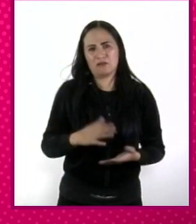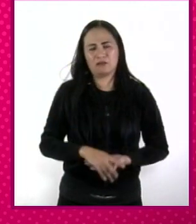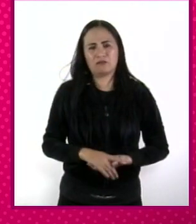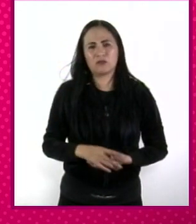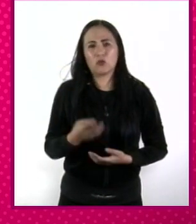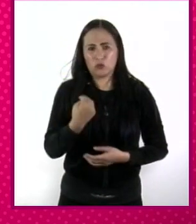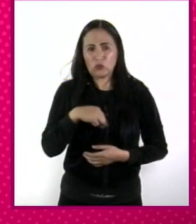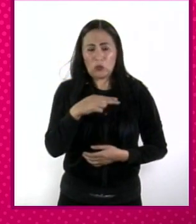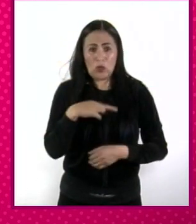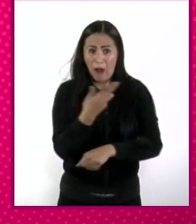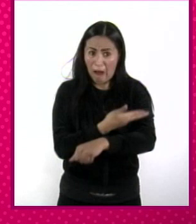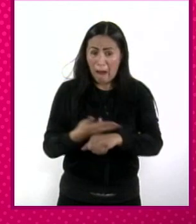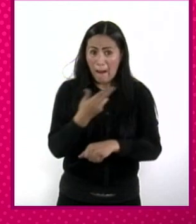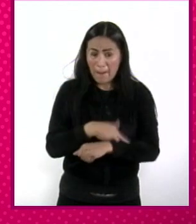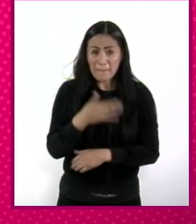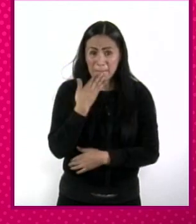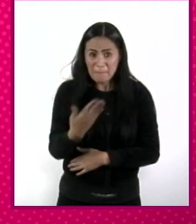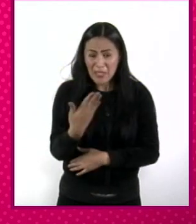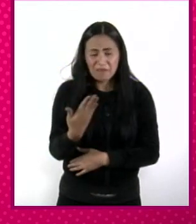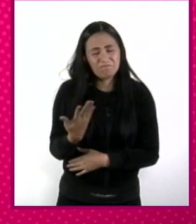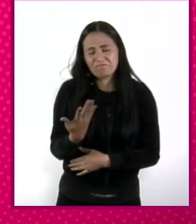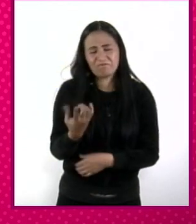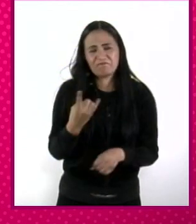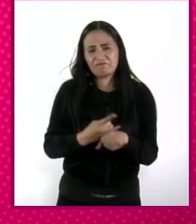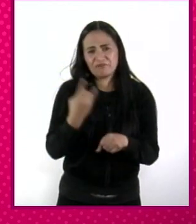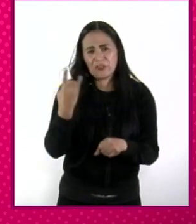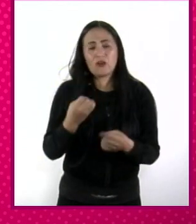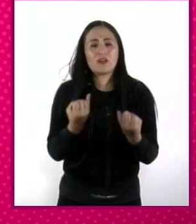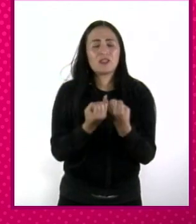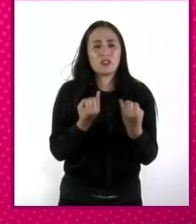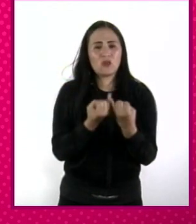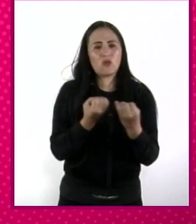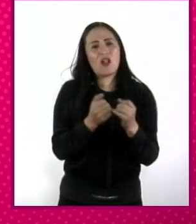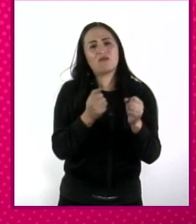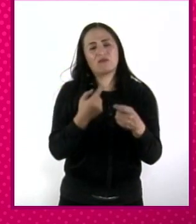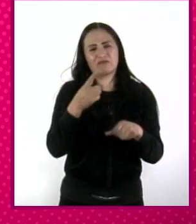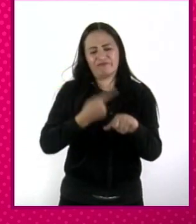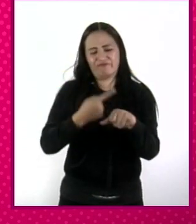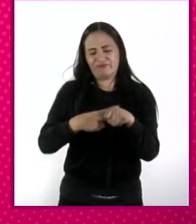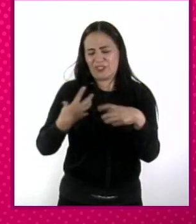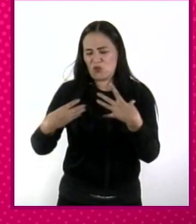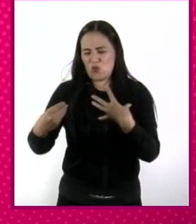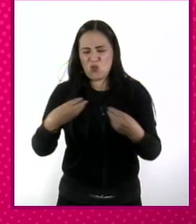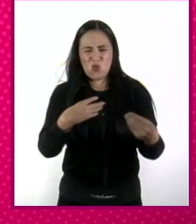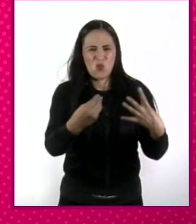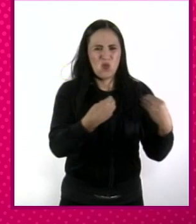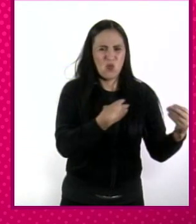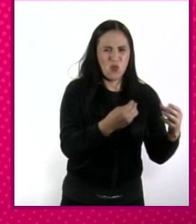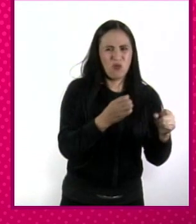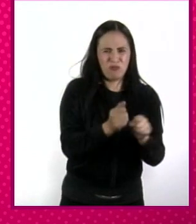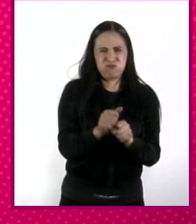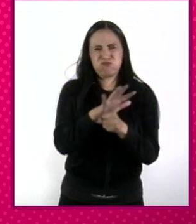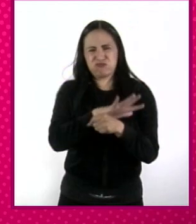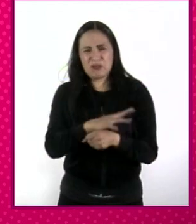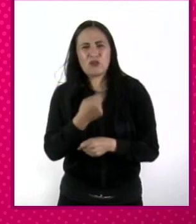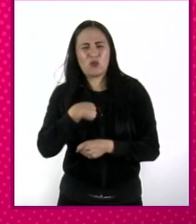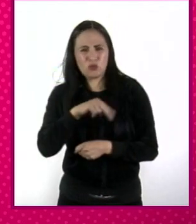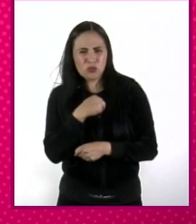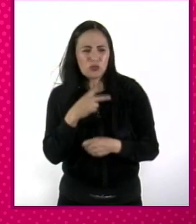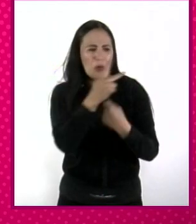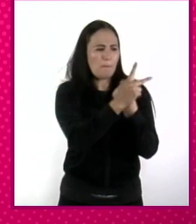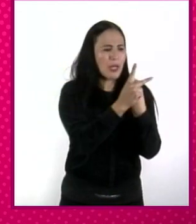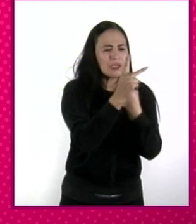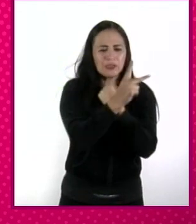estamos haciendo mal. También la pandemia de COVID nos demostró que solamente unidos entre los